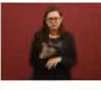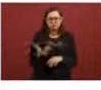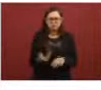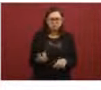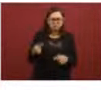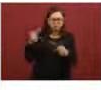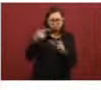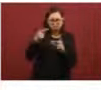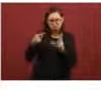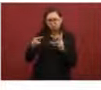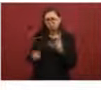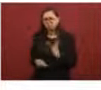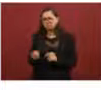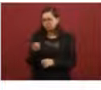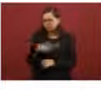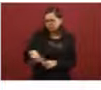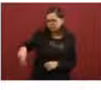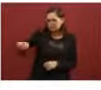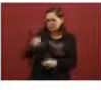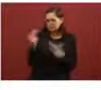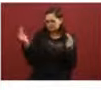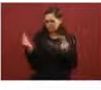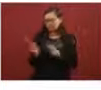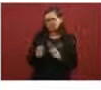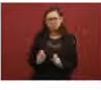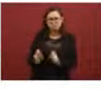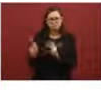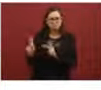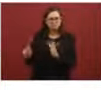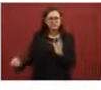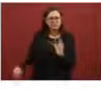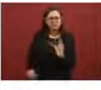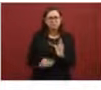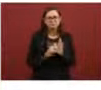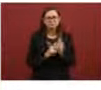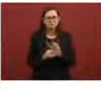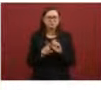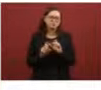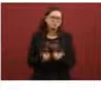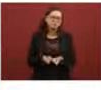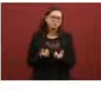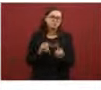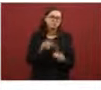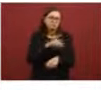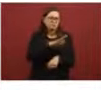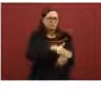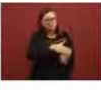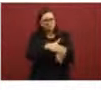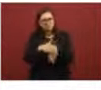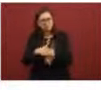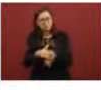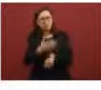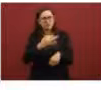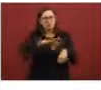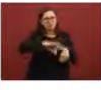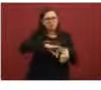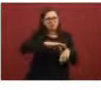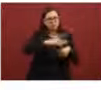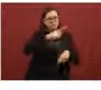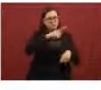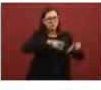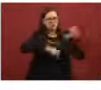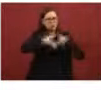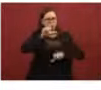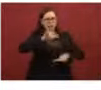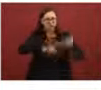las demandas y una mayor difusión que se puso a disposición de los proveedores. Y para ello